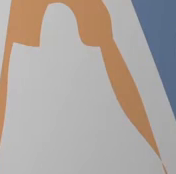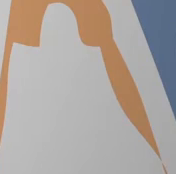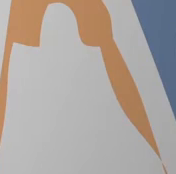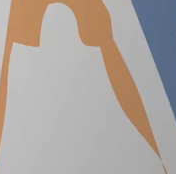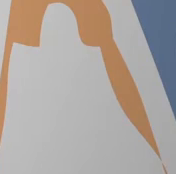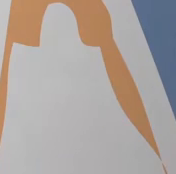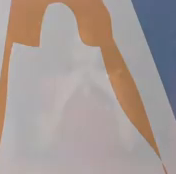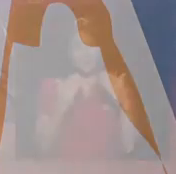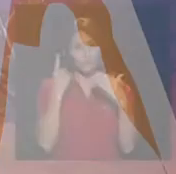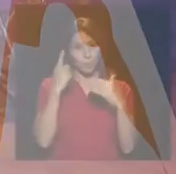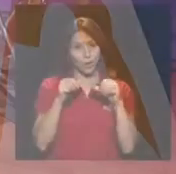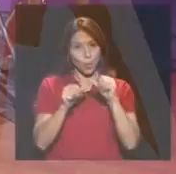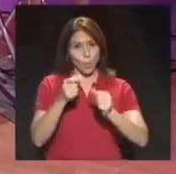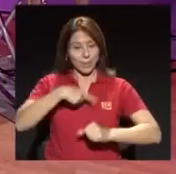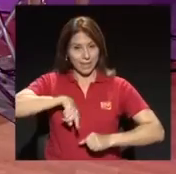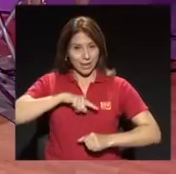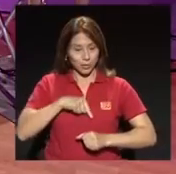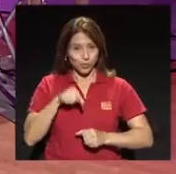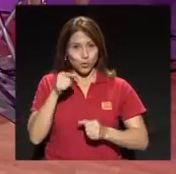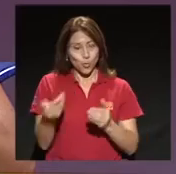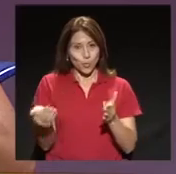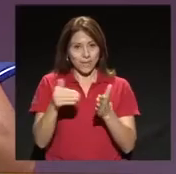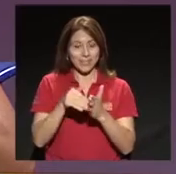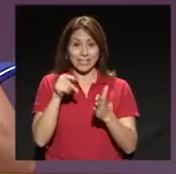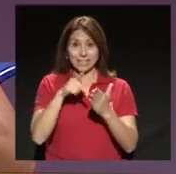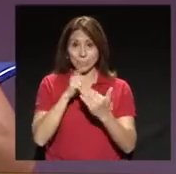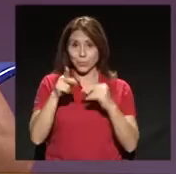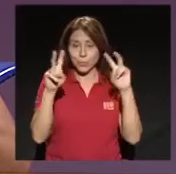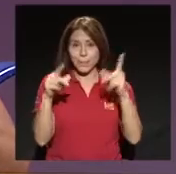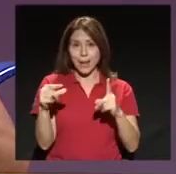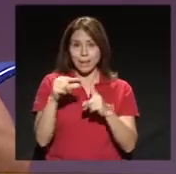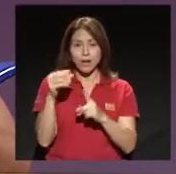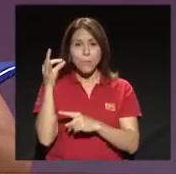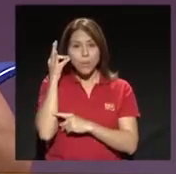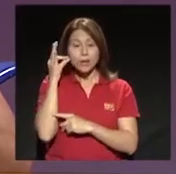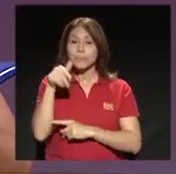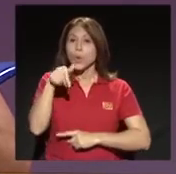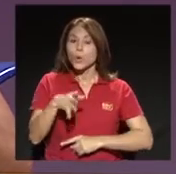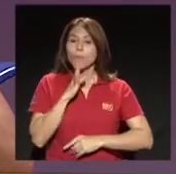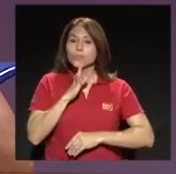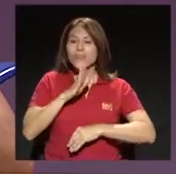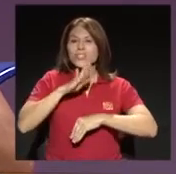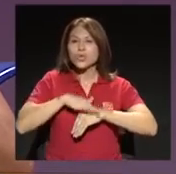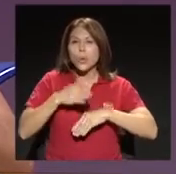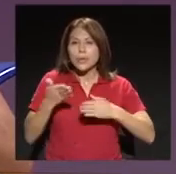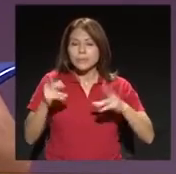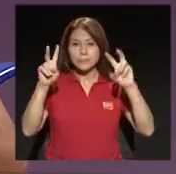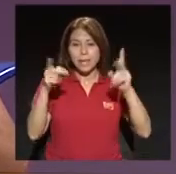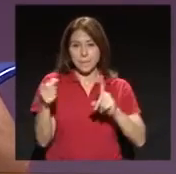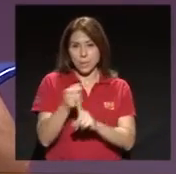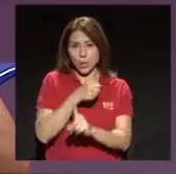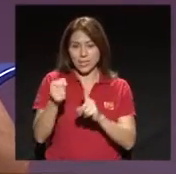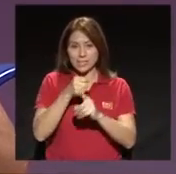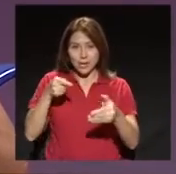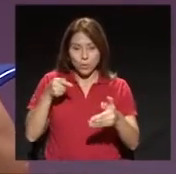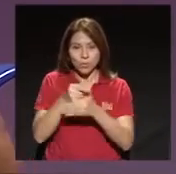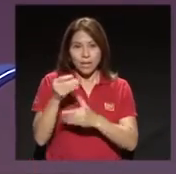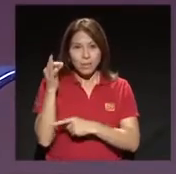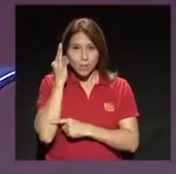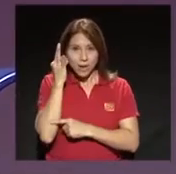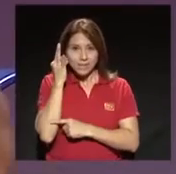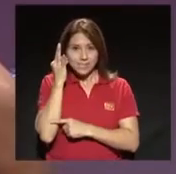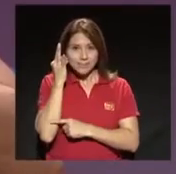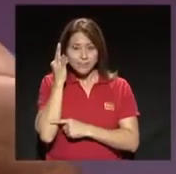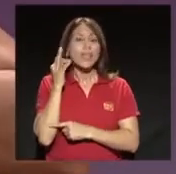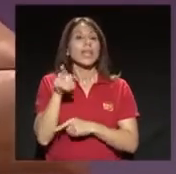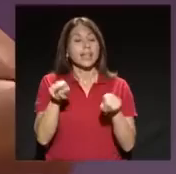Gracias por acompañarnos una vez más en Palabra de Mujer. Hoy vamos a conversar sobre la violencia en contra de las mujeres que